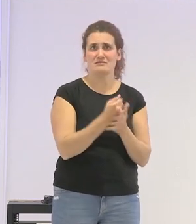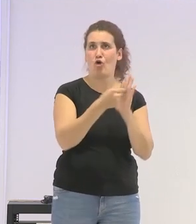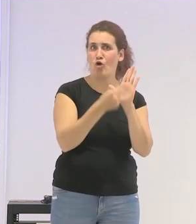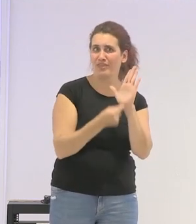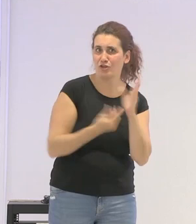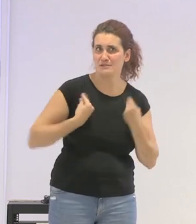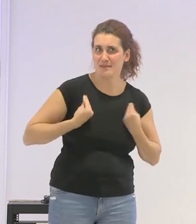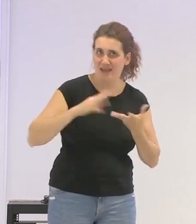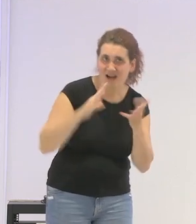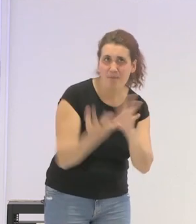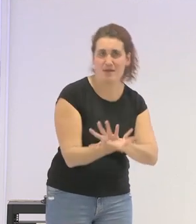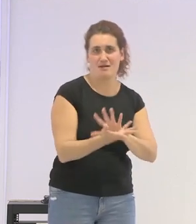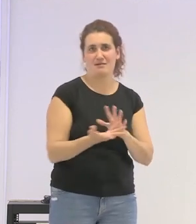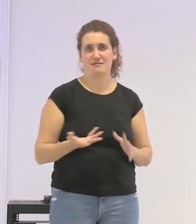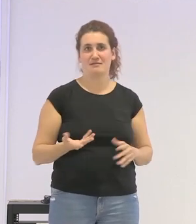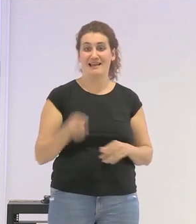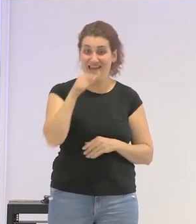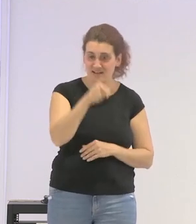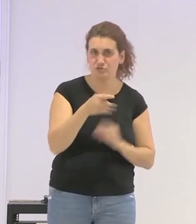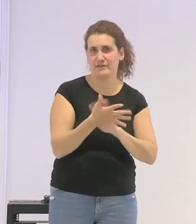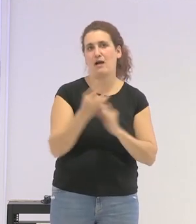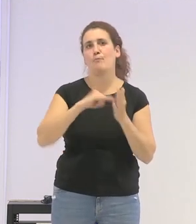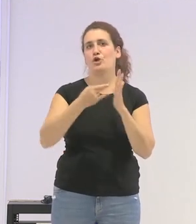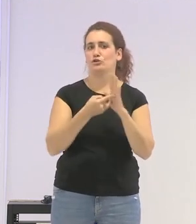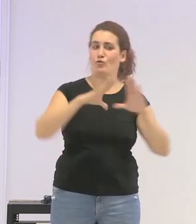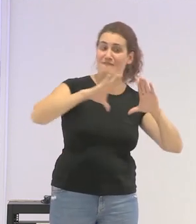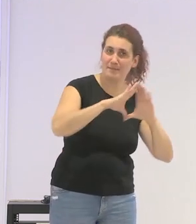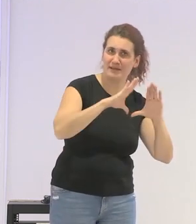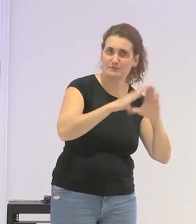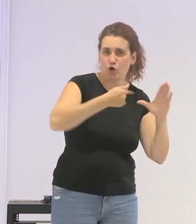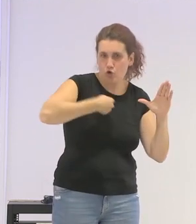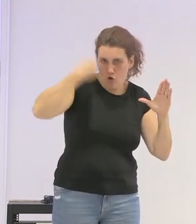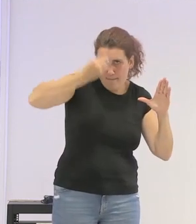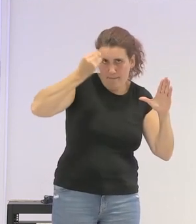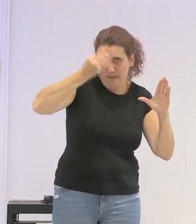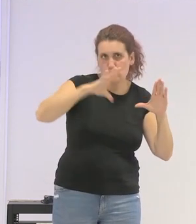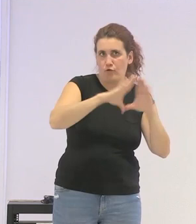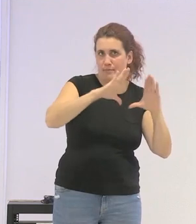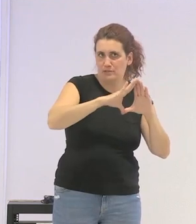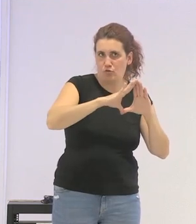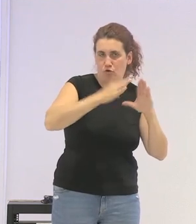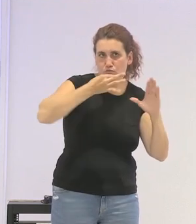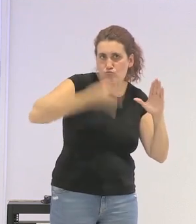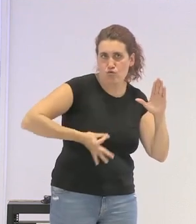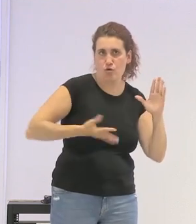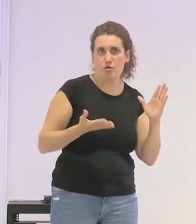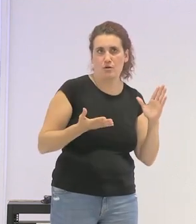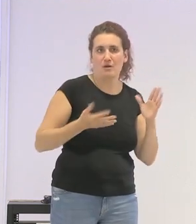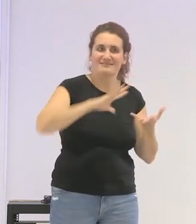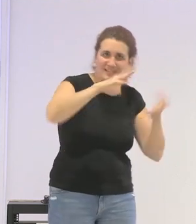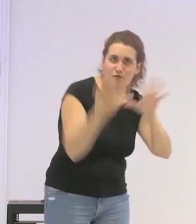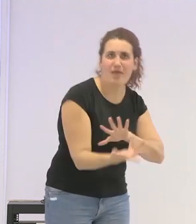que eso podría ser el proyecto de un feminismo que yo considero de clase, no sé, le podéis llamar